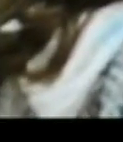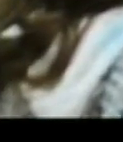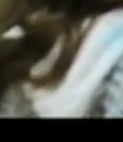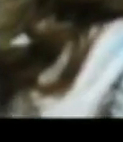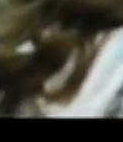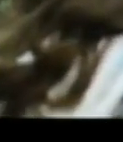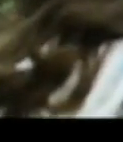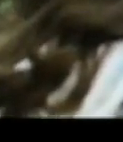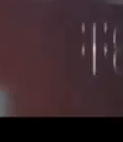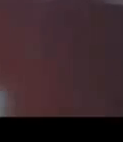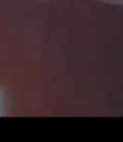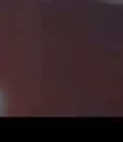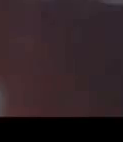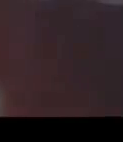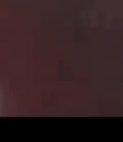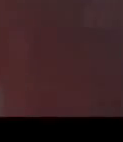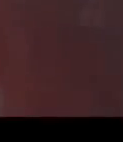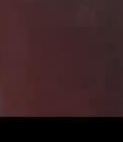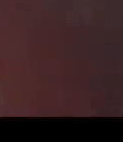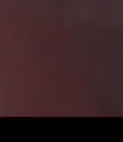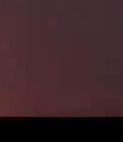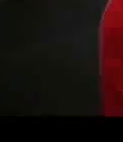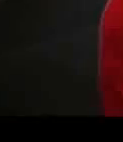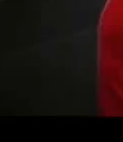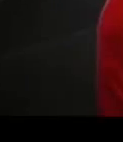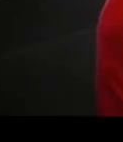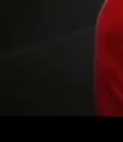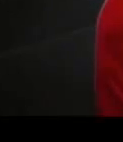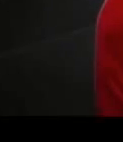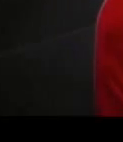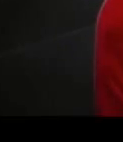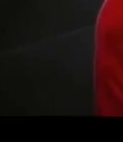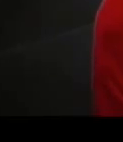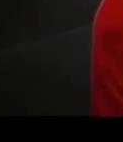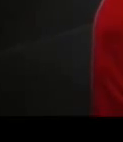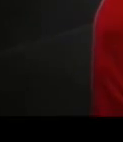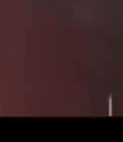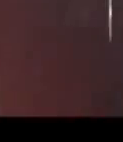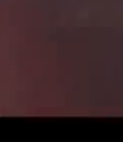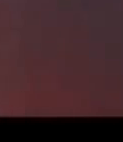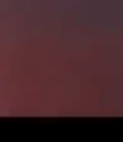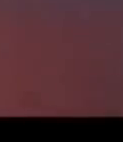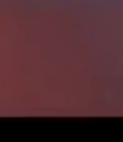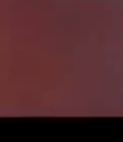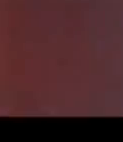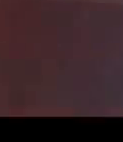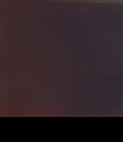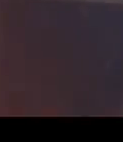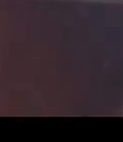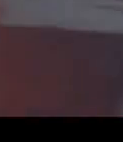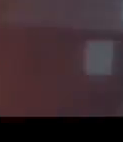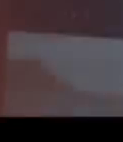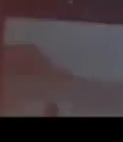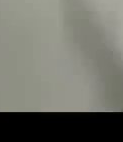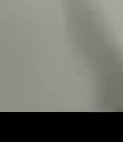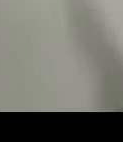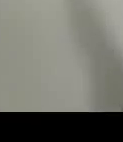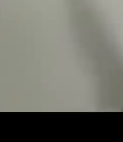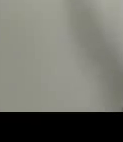siempre. Juguete a meter rojo. Todas nuestras películas. En función especial y gratuita. 100%